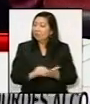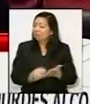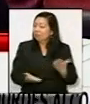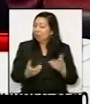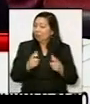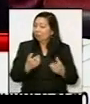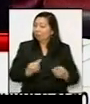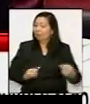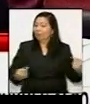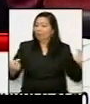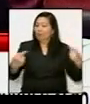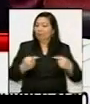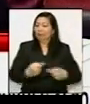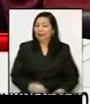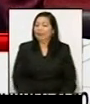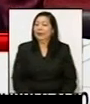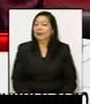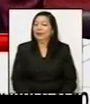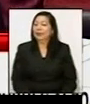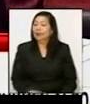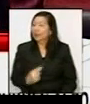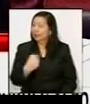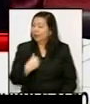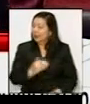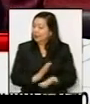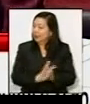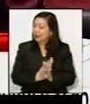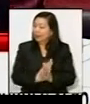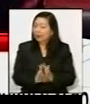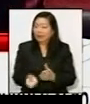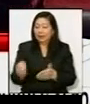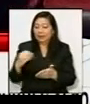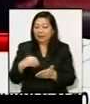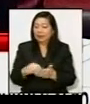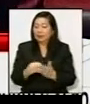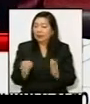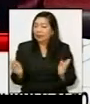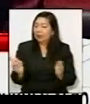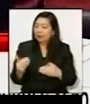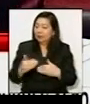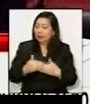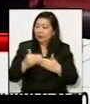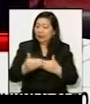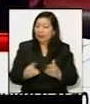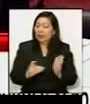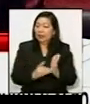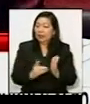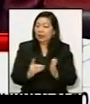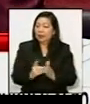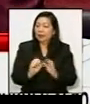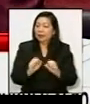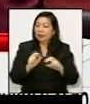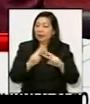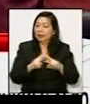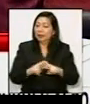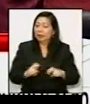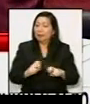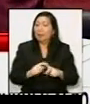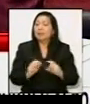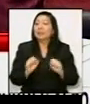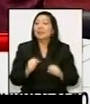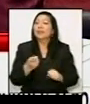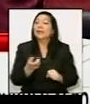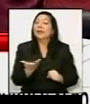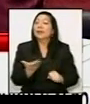controversiales señora presidenta y no deberían integrarse en incorporarse en el dictamen que vamos a analizar así que pedido